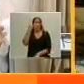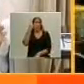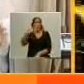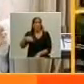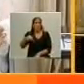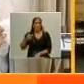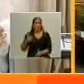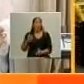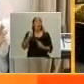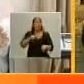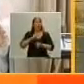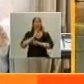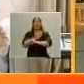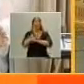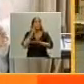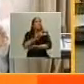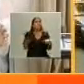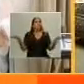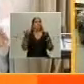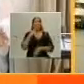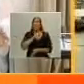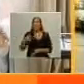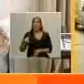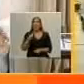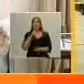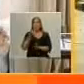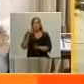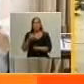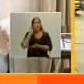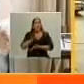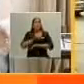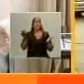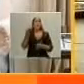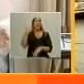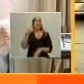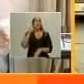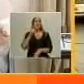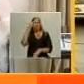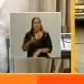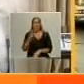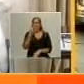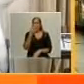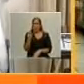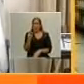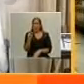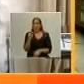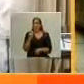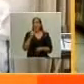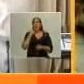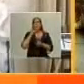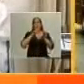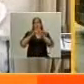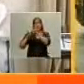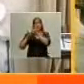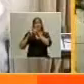me parece, muy clara, dijo, a partir de ese momento este grupo de inteligencia comienza a operar con sectores judiciales